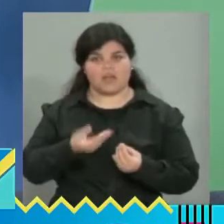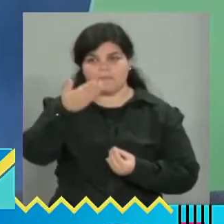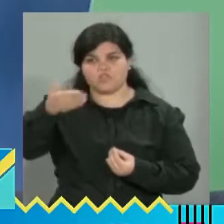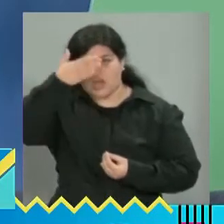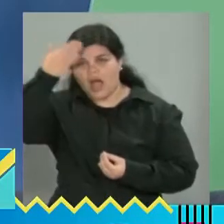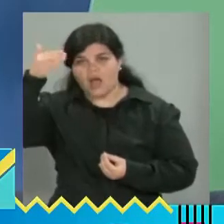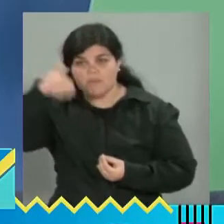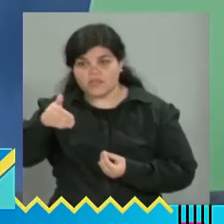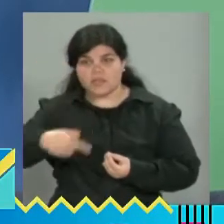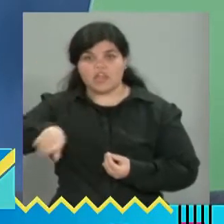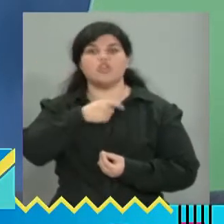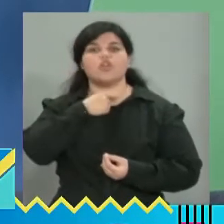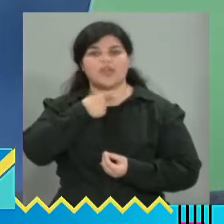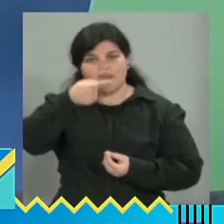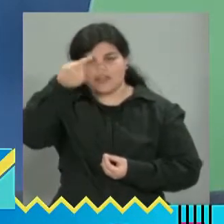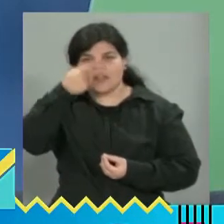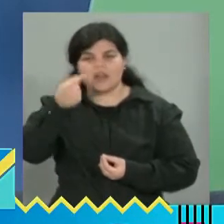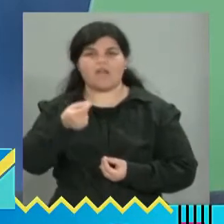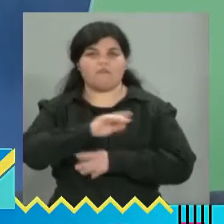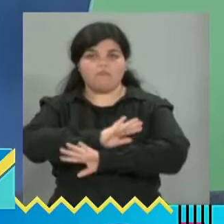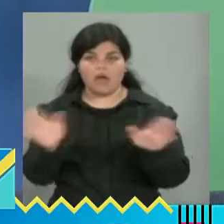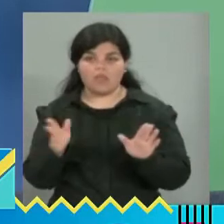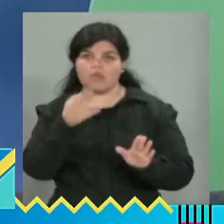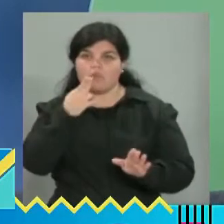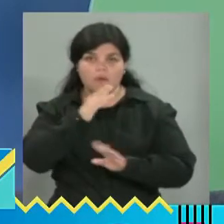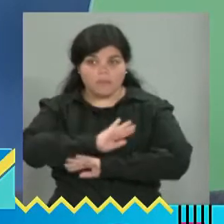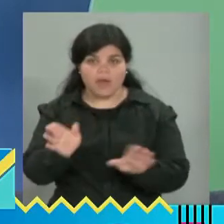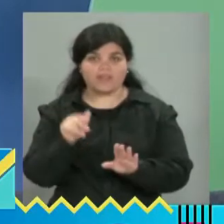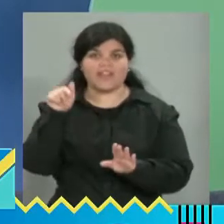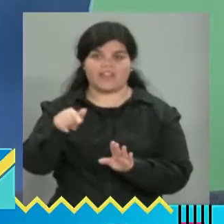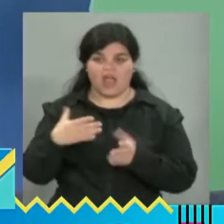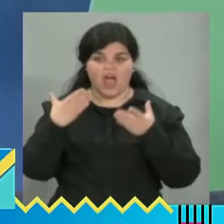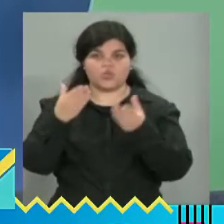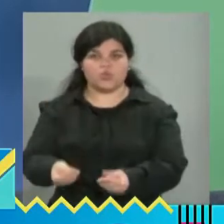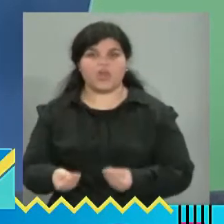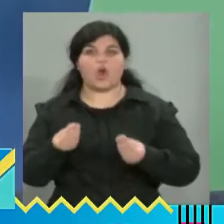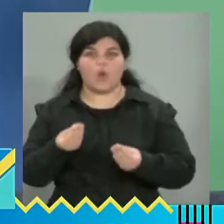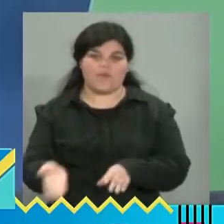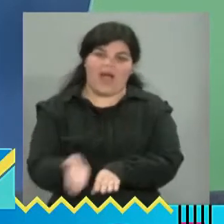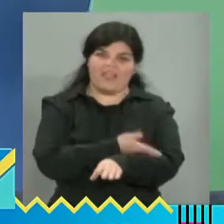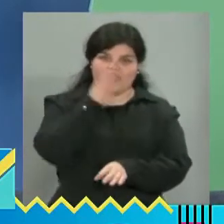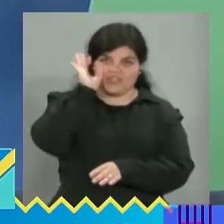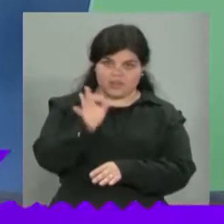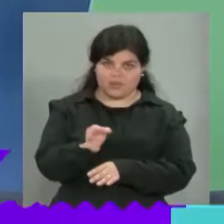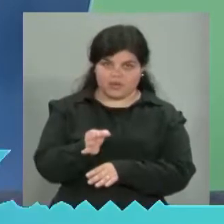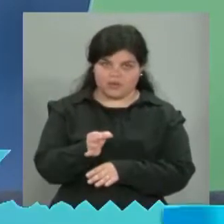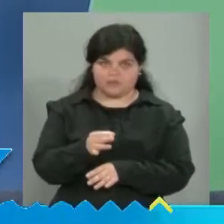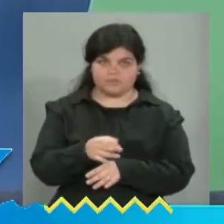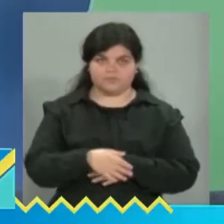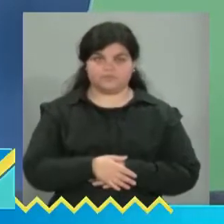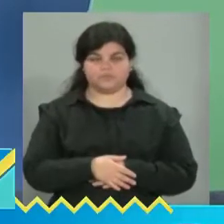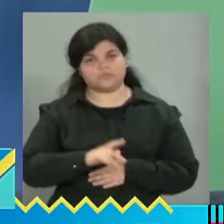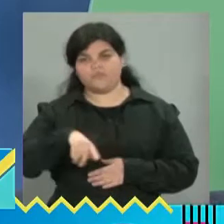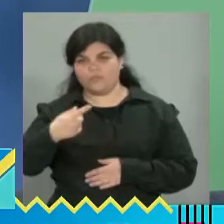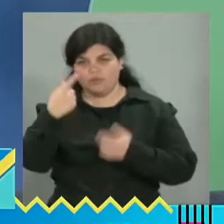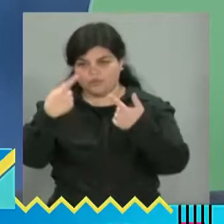tienen interés de dejar de consumir. Y esta es la clave fundamental. Hay otros que es mucho más complejo y que necesita un abordaje más integral, pero